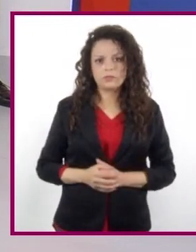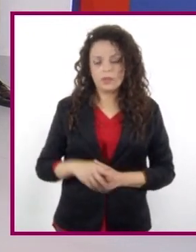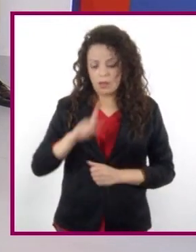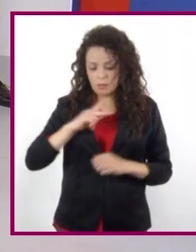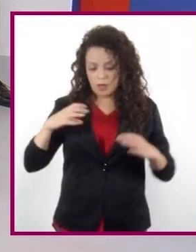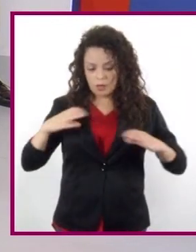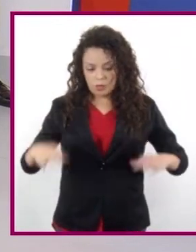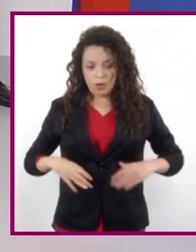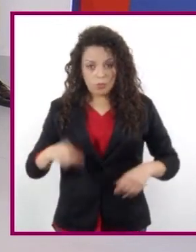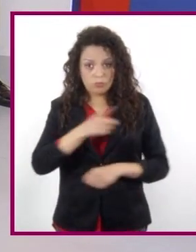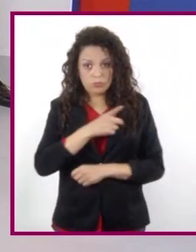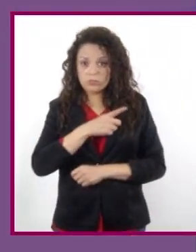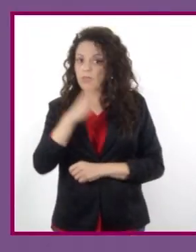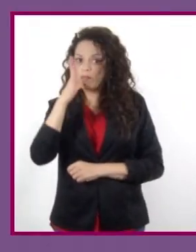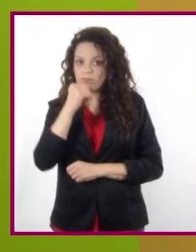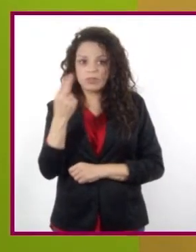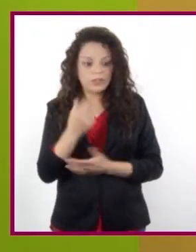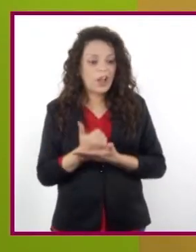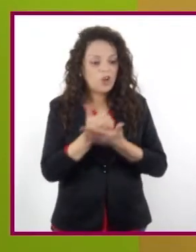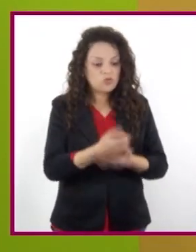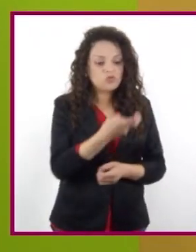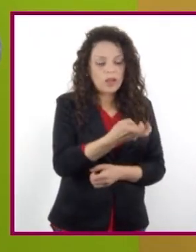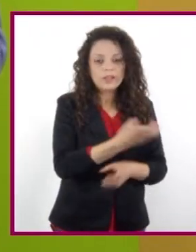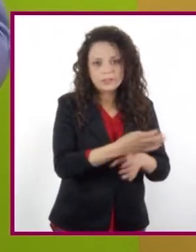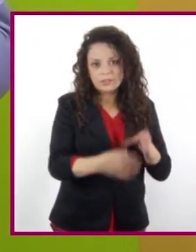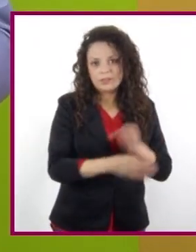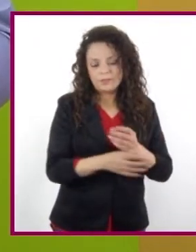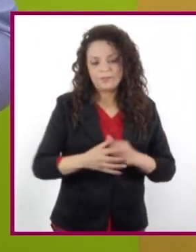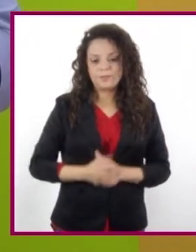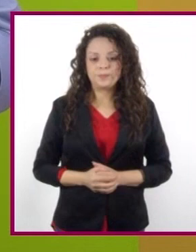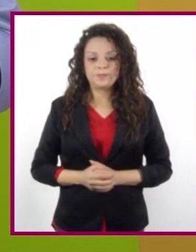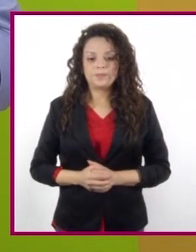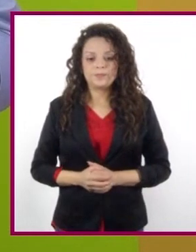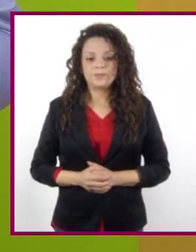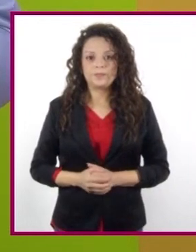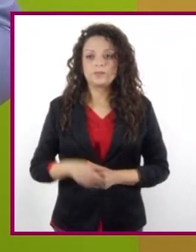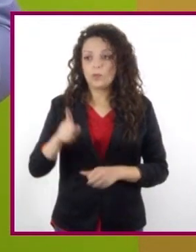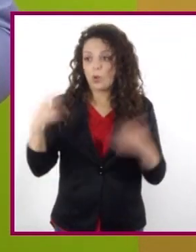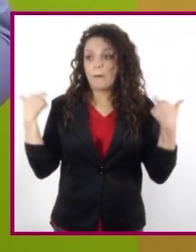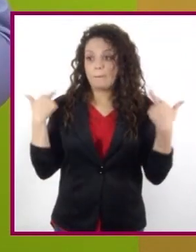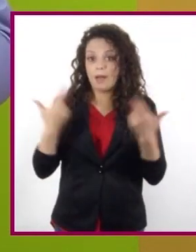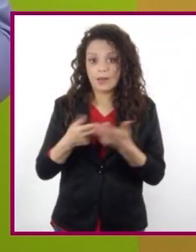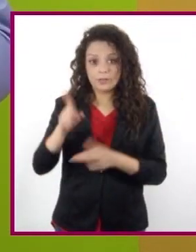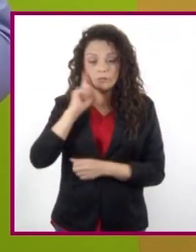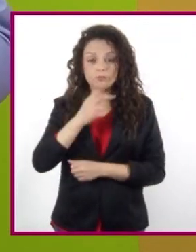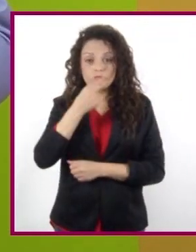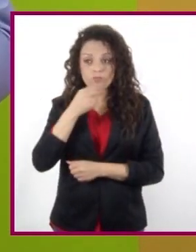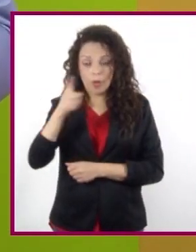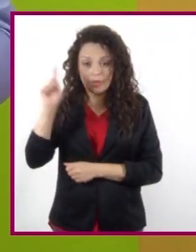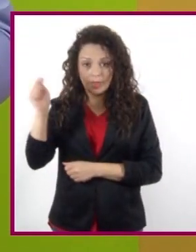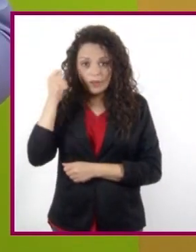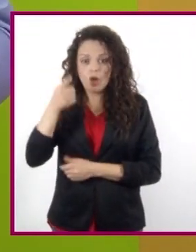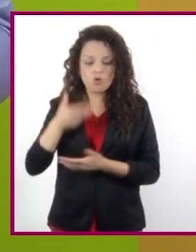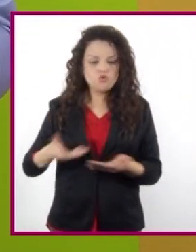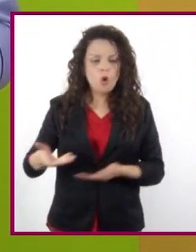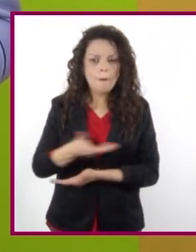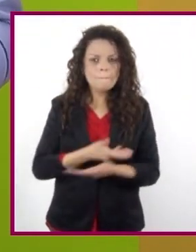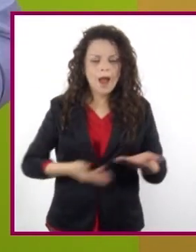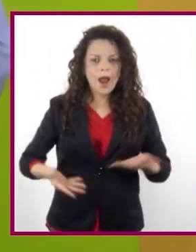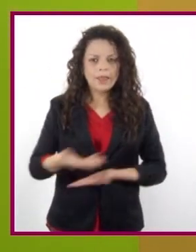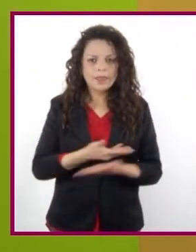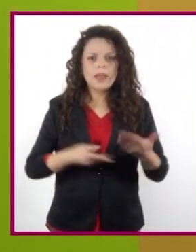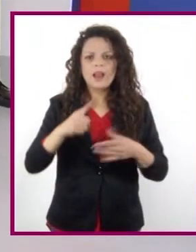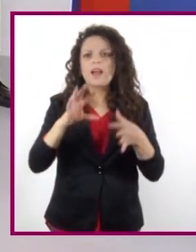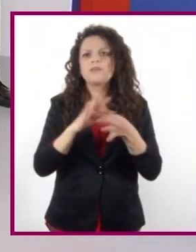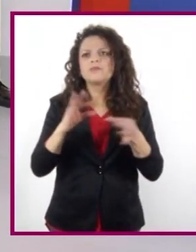cuerpo en nuestra vida diaria. Compartan esta actividad con su maestra o maestro de tecnología y comenten su